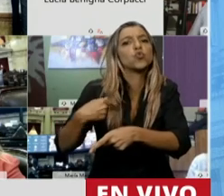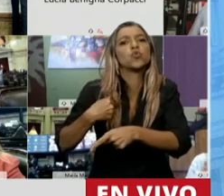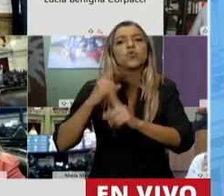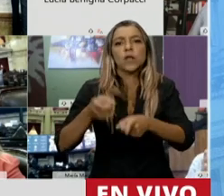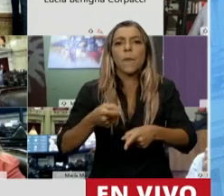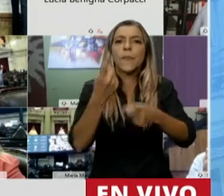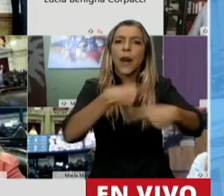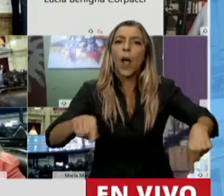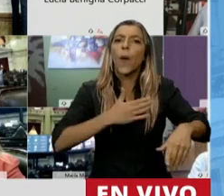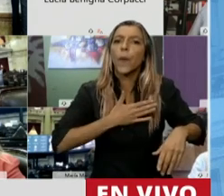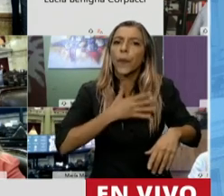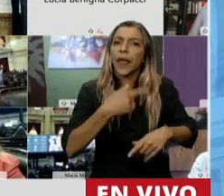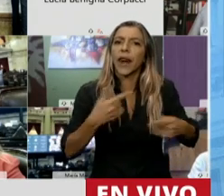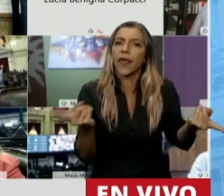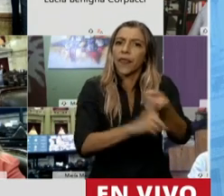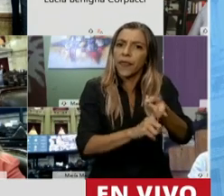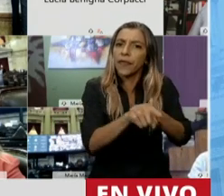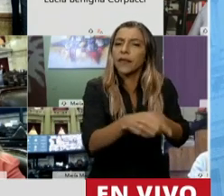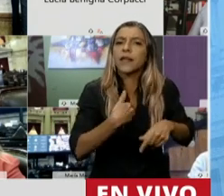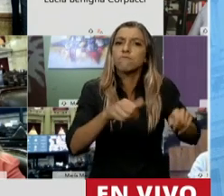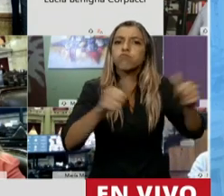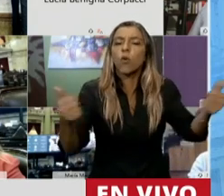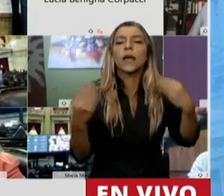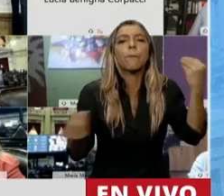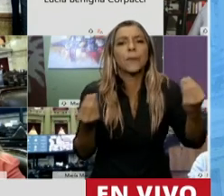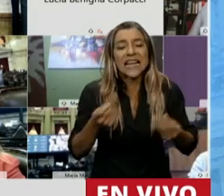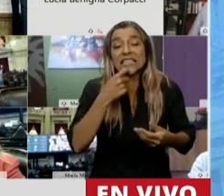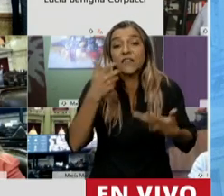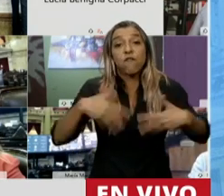bienes gananciales en el caso que se produjeran estos hechos